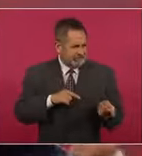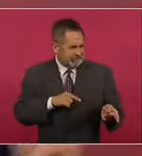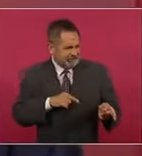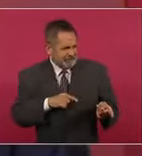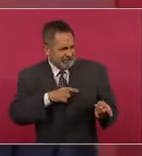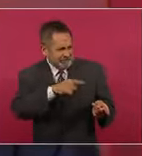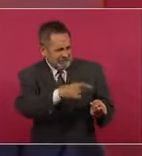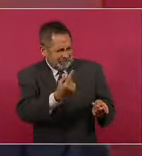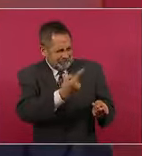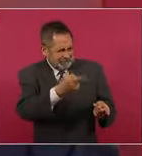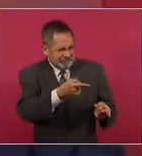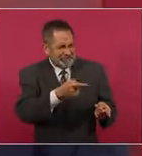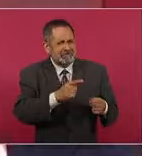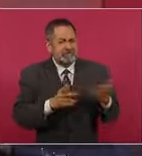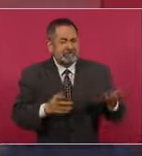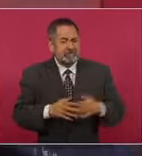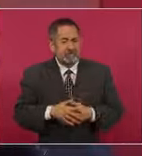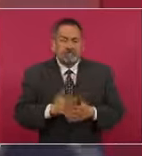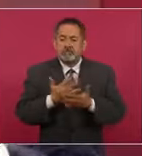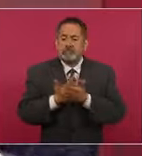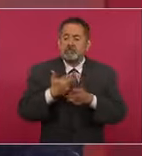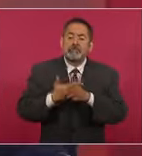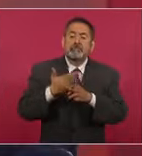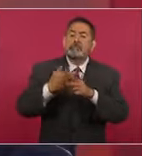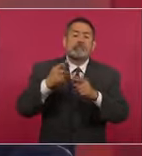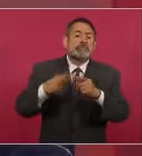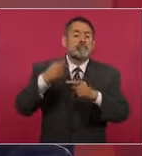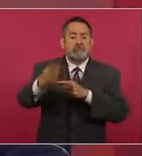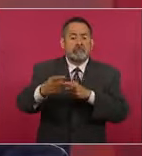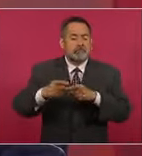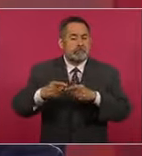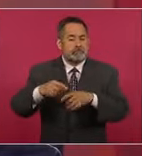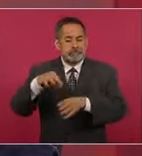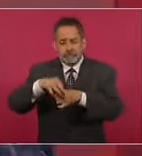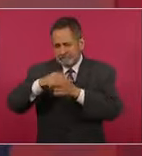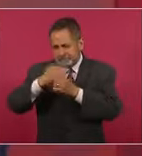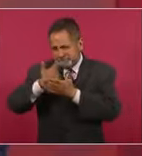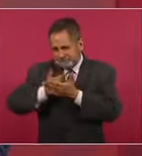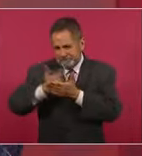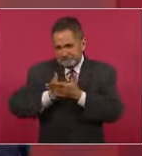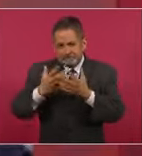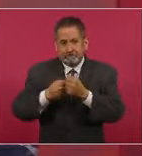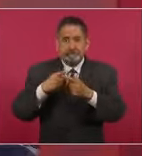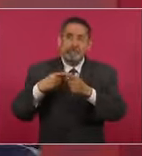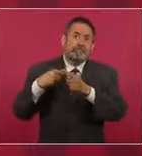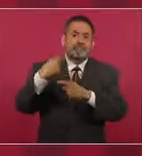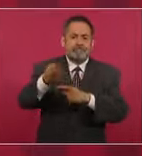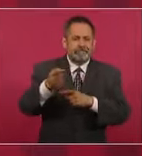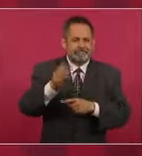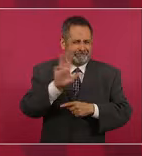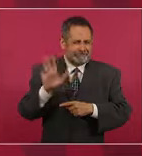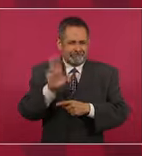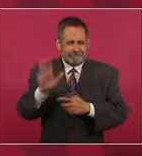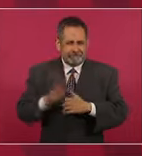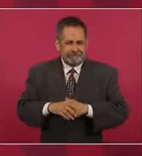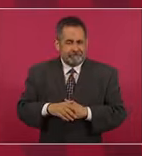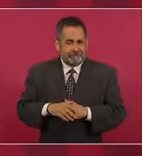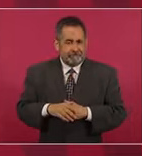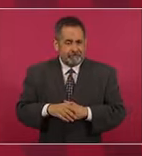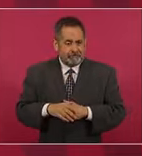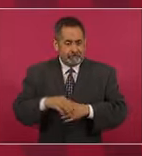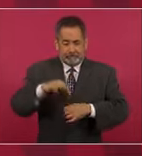resultados y que hay que esperar el cómputo del miércoles. La elección es